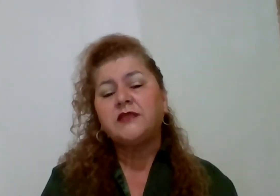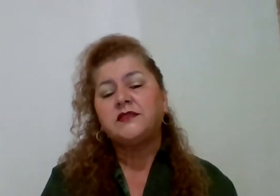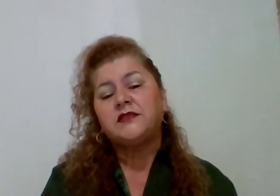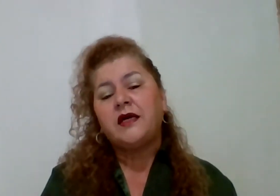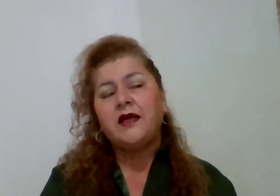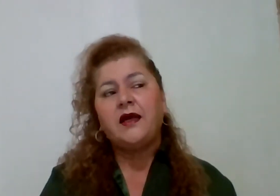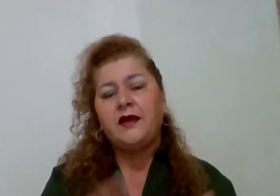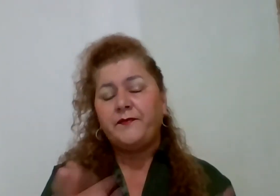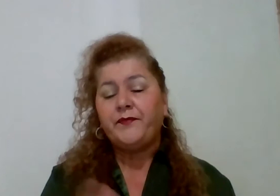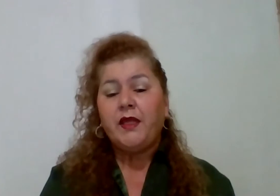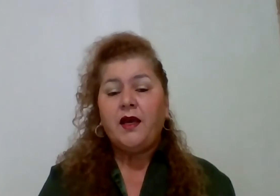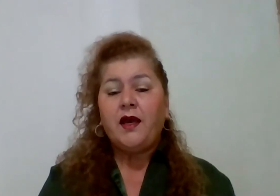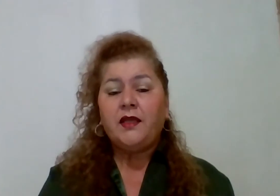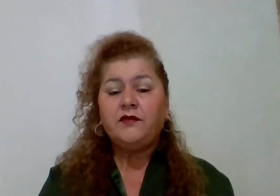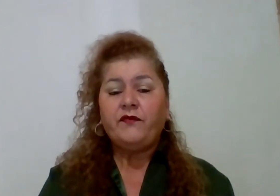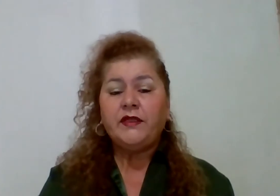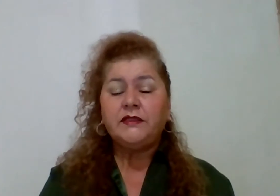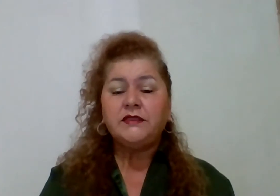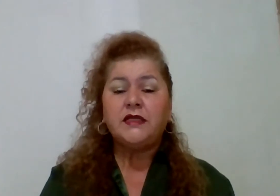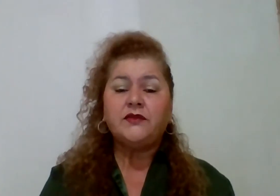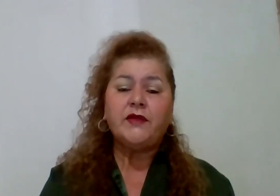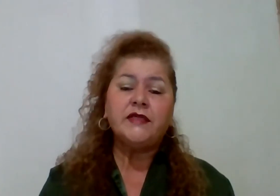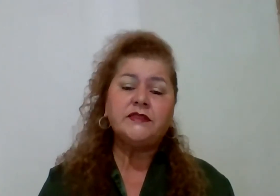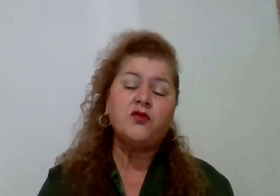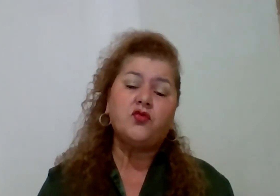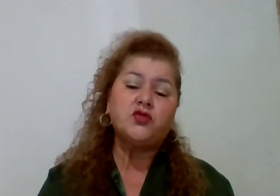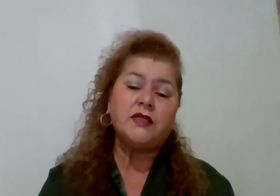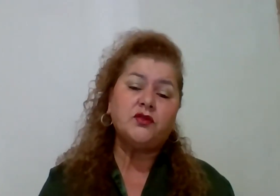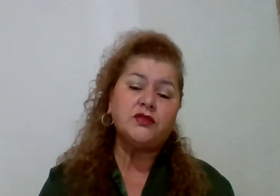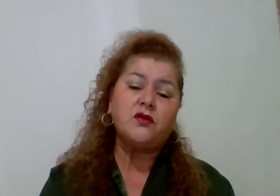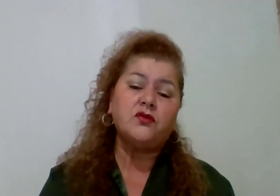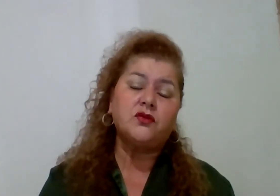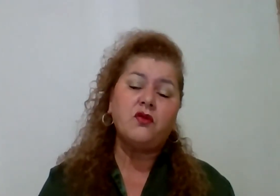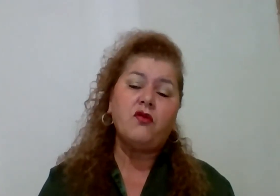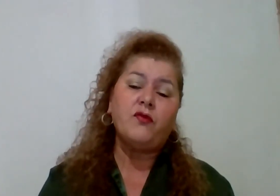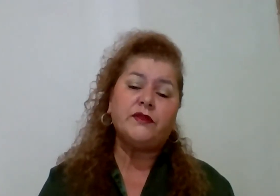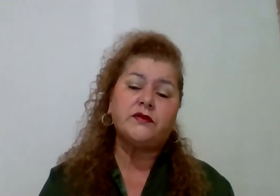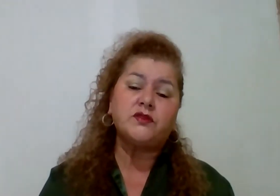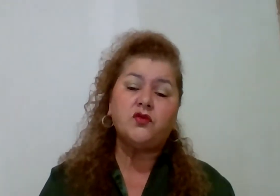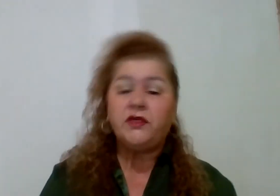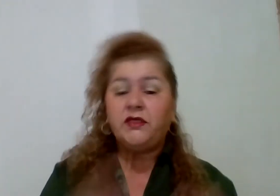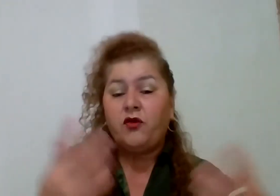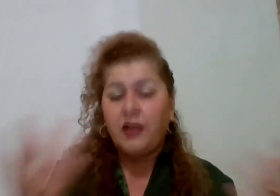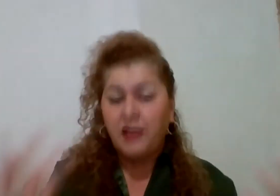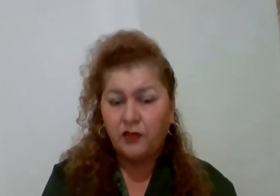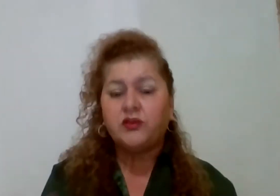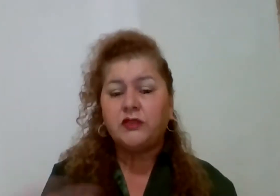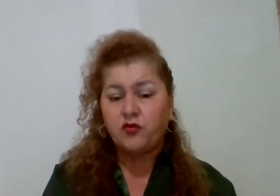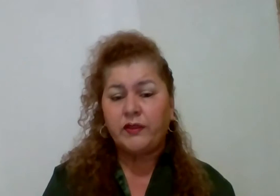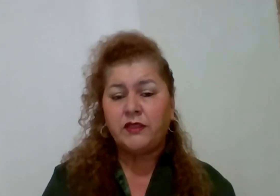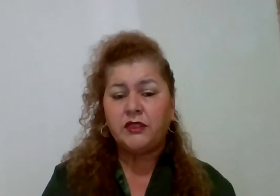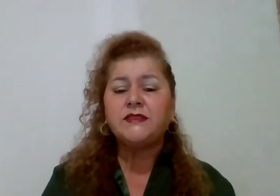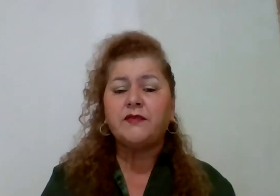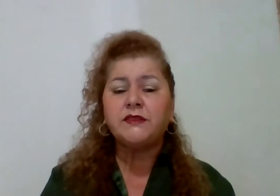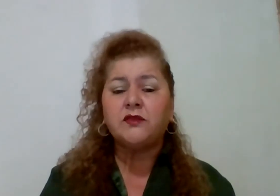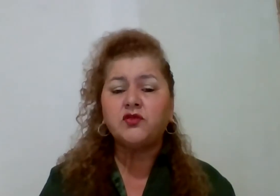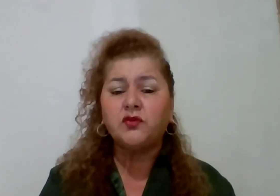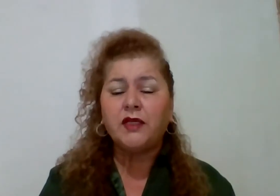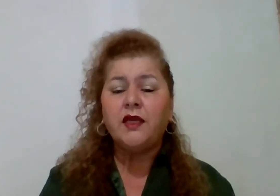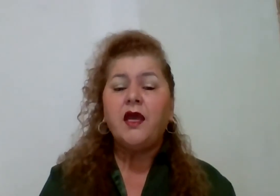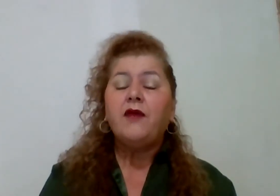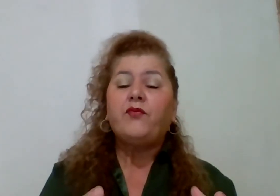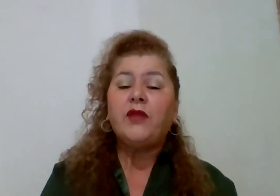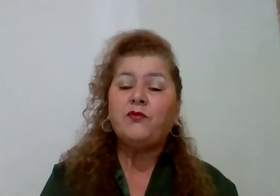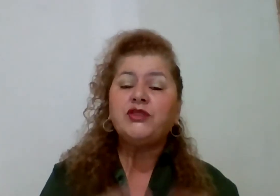pueden accesar a las diferentes actividades que Mocosantos en conjunto con Copetarosú y ojalá que otras cooperativas también se